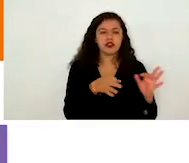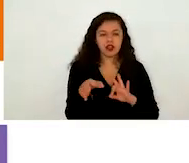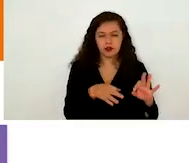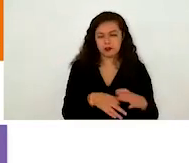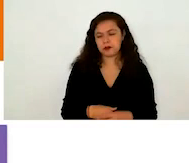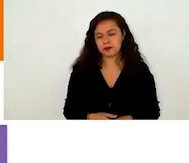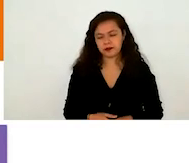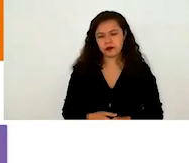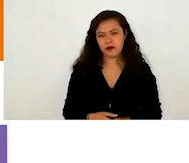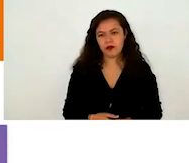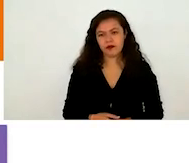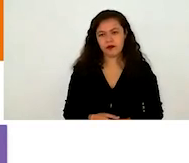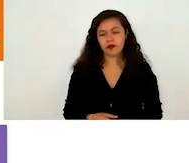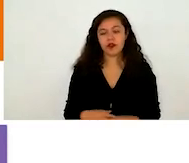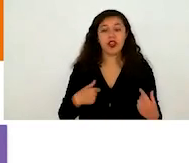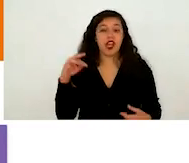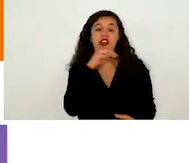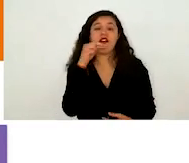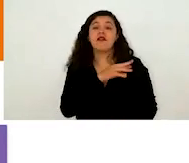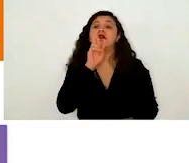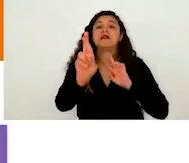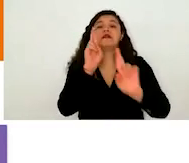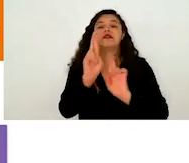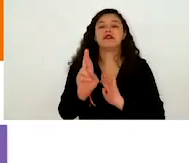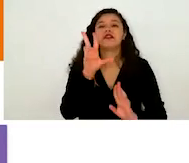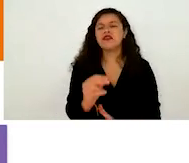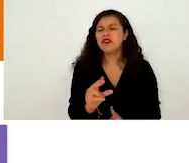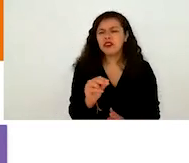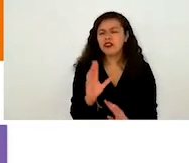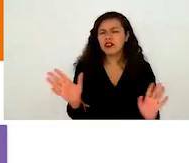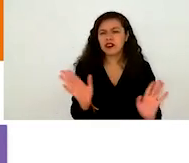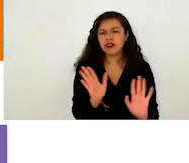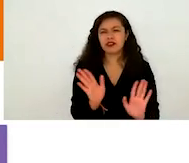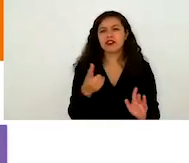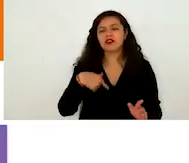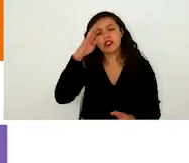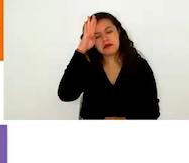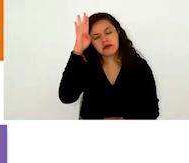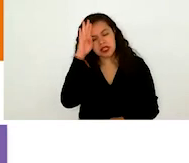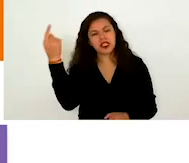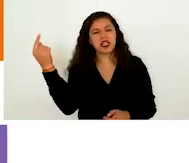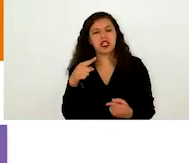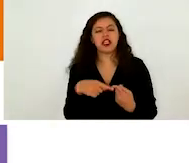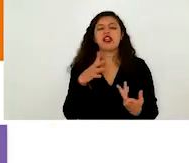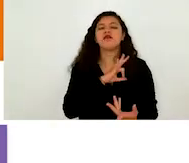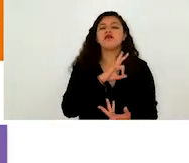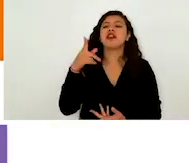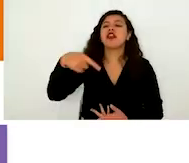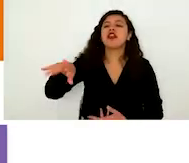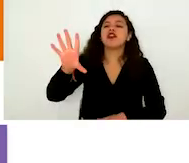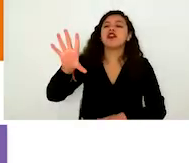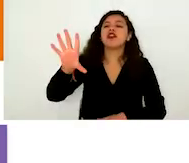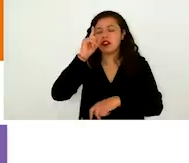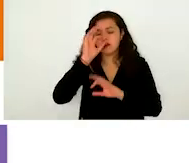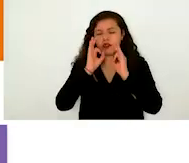si no inmediatamente quieran sobreponer que es el argumento lo que ustedes están pensando en el mito es ganarle al otro